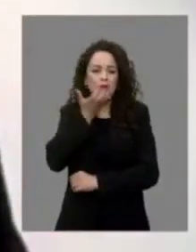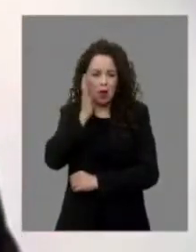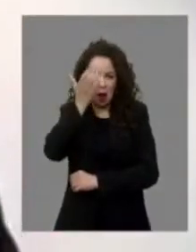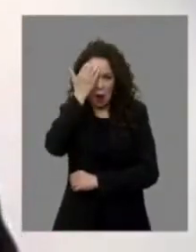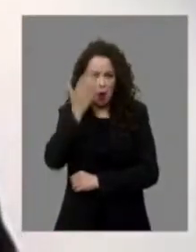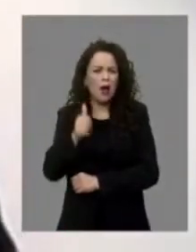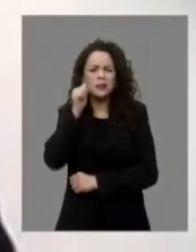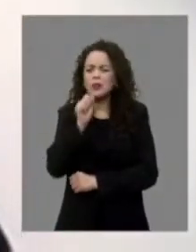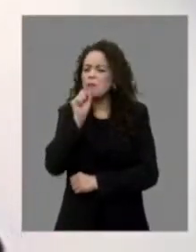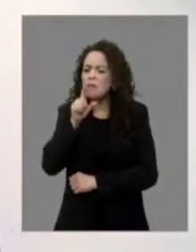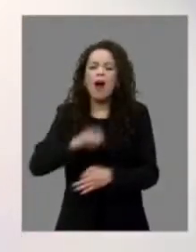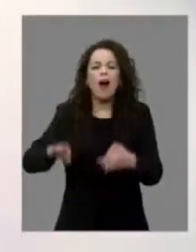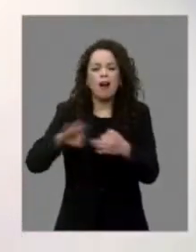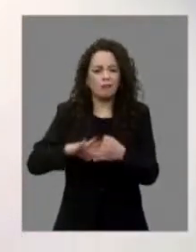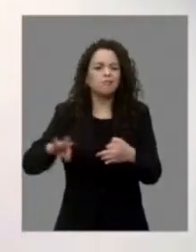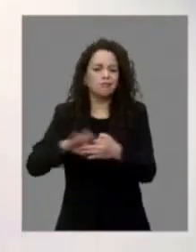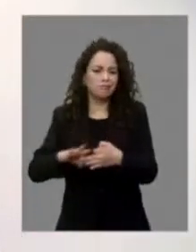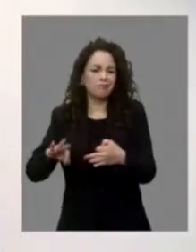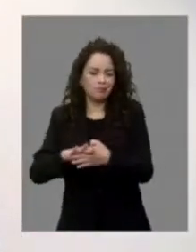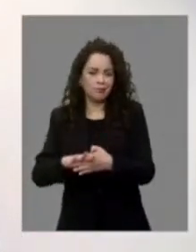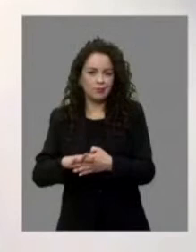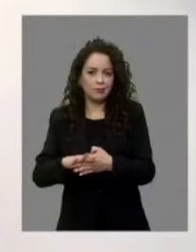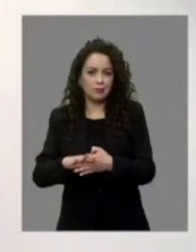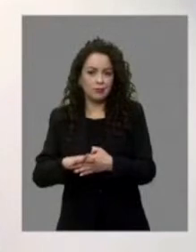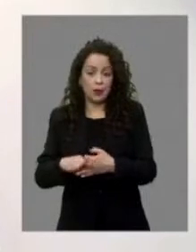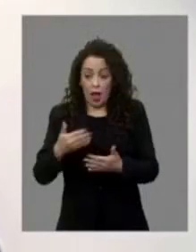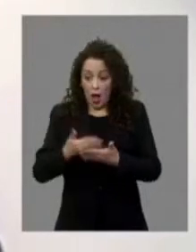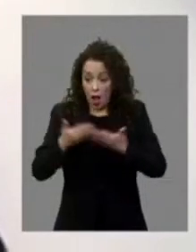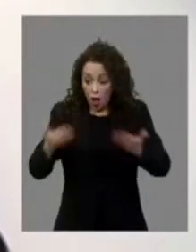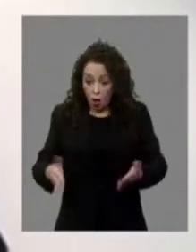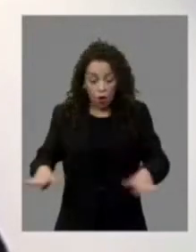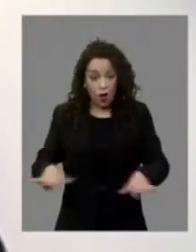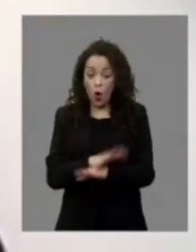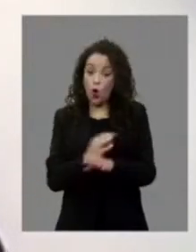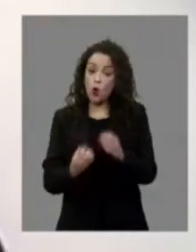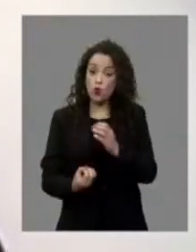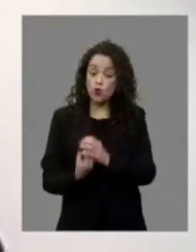frecuentes, por no decir típicos, a estos nuevos,